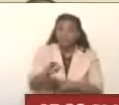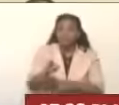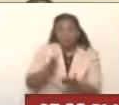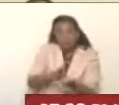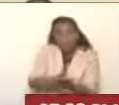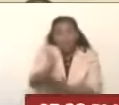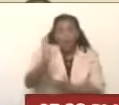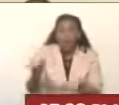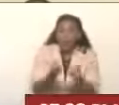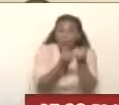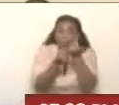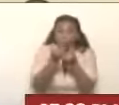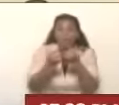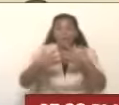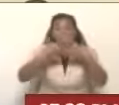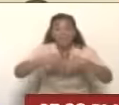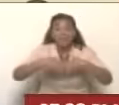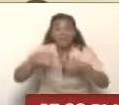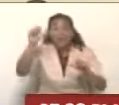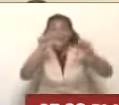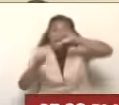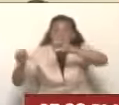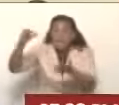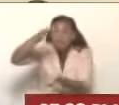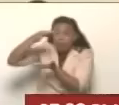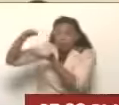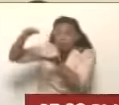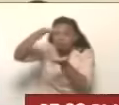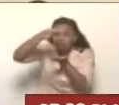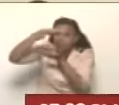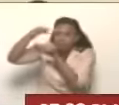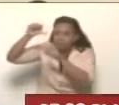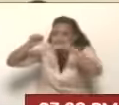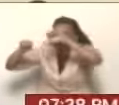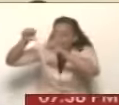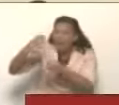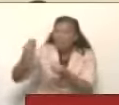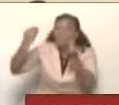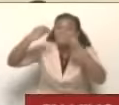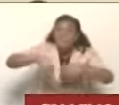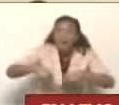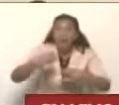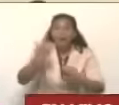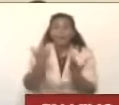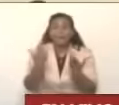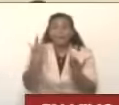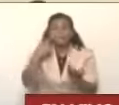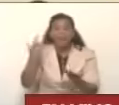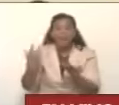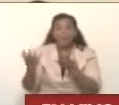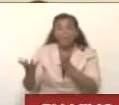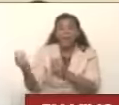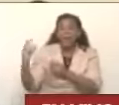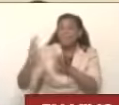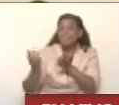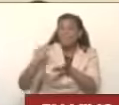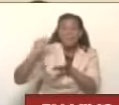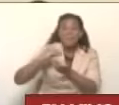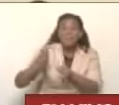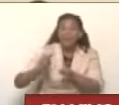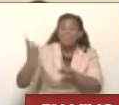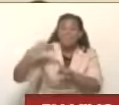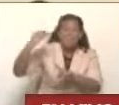camino de recuperación de la industria petroquímica ya está garantizado y vienen nuevas inversiones para duplicar la